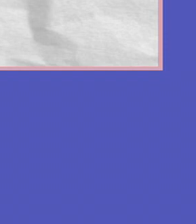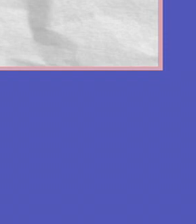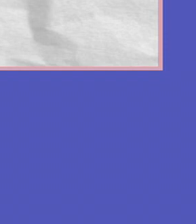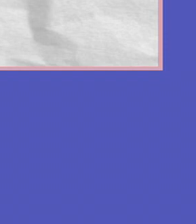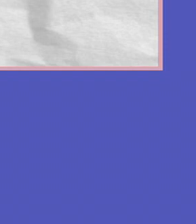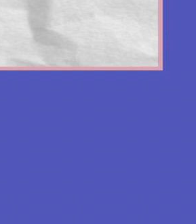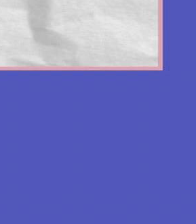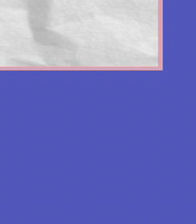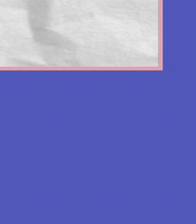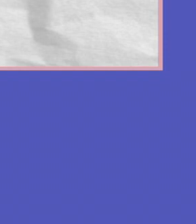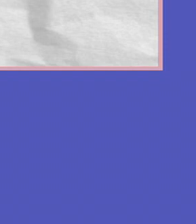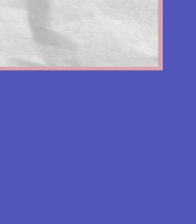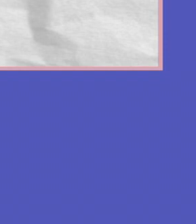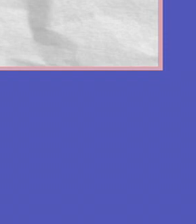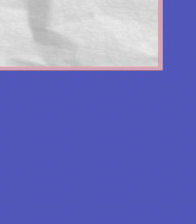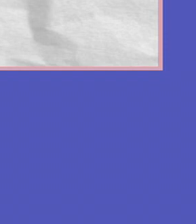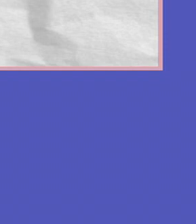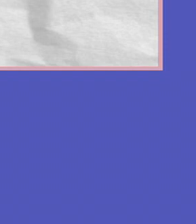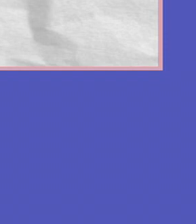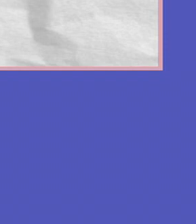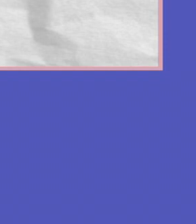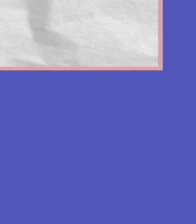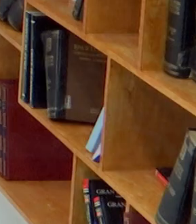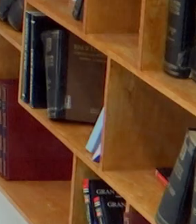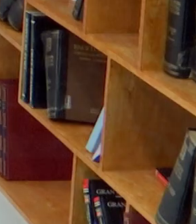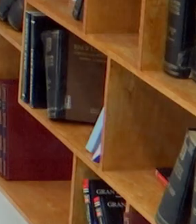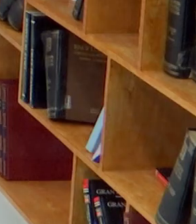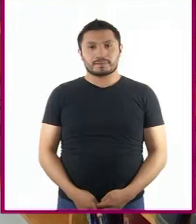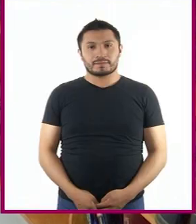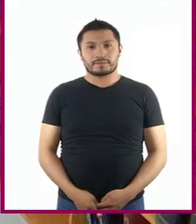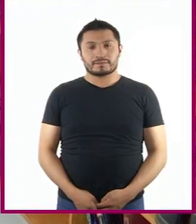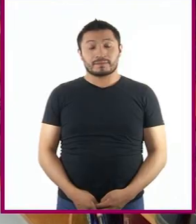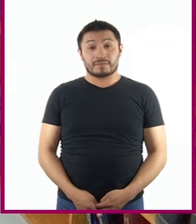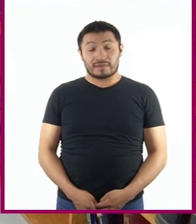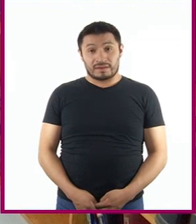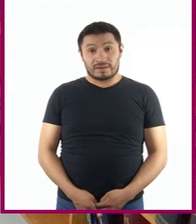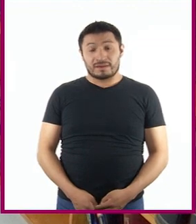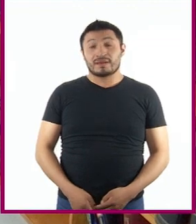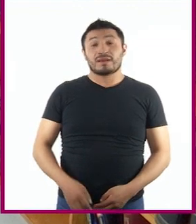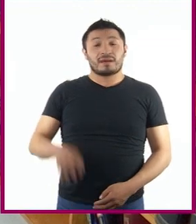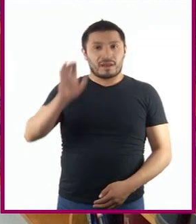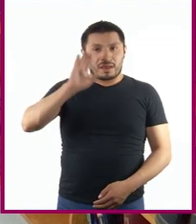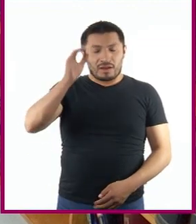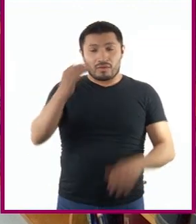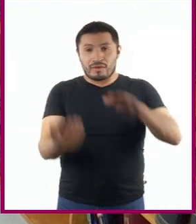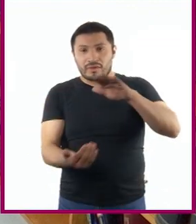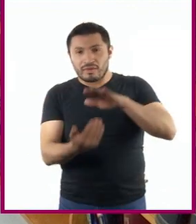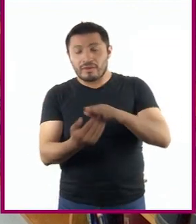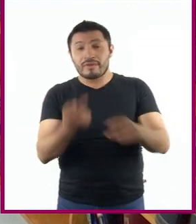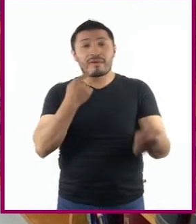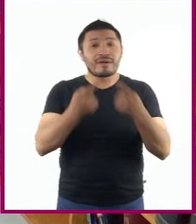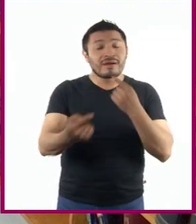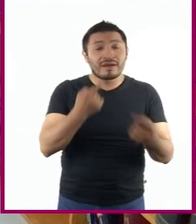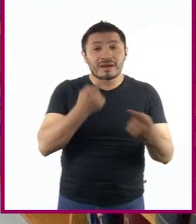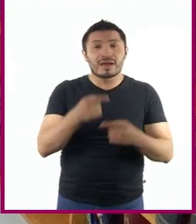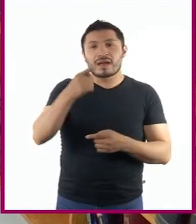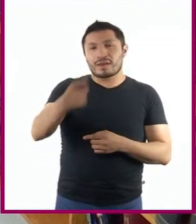la demanda de sus productos. Enrique, si durante la mesa redonda escucharas ese